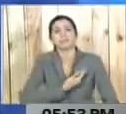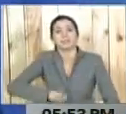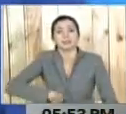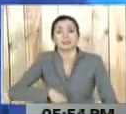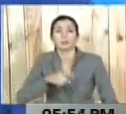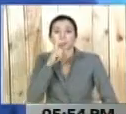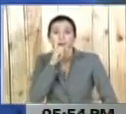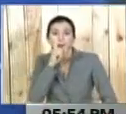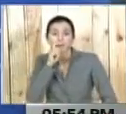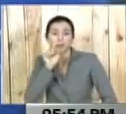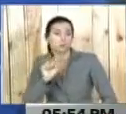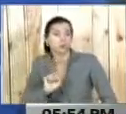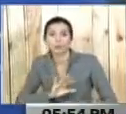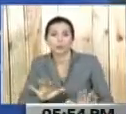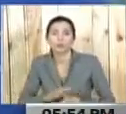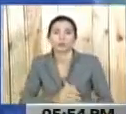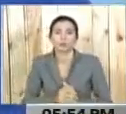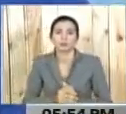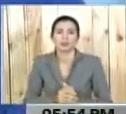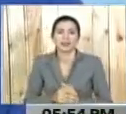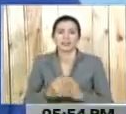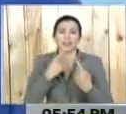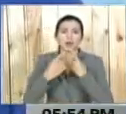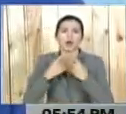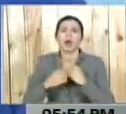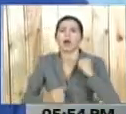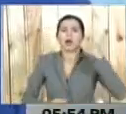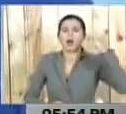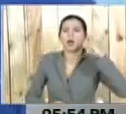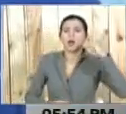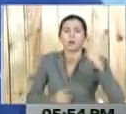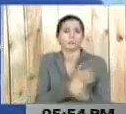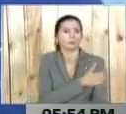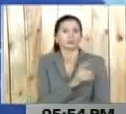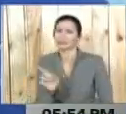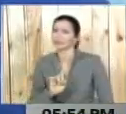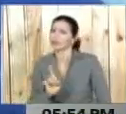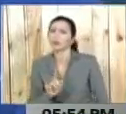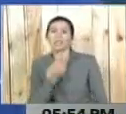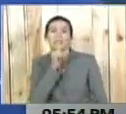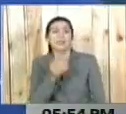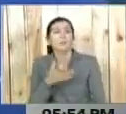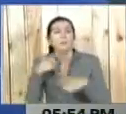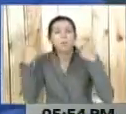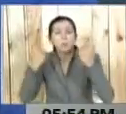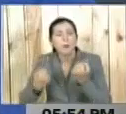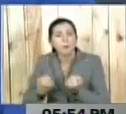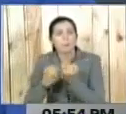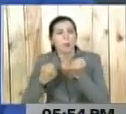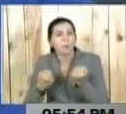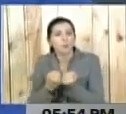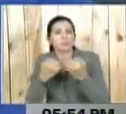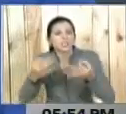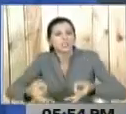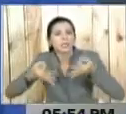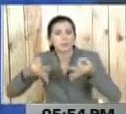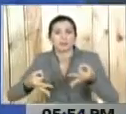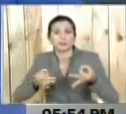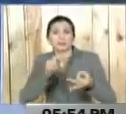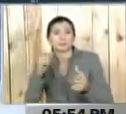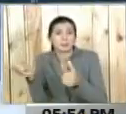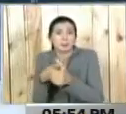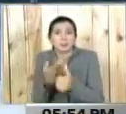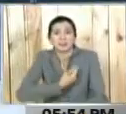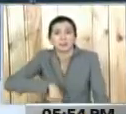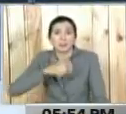Nicolás Maduro. El diálogo no puede asumirse como una victoria de la oposición venezolana. Si alguien ha promulgado el diálogo como una iniciativa, ha sido el presidente Nicolás Maduro, que lo hizo